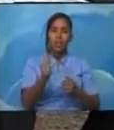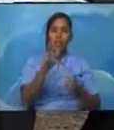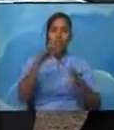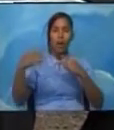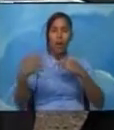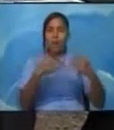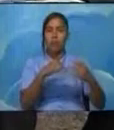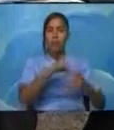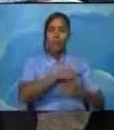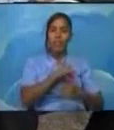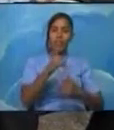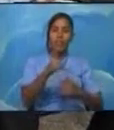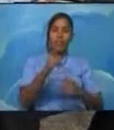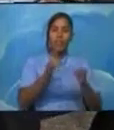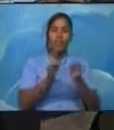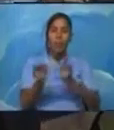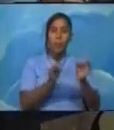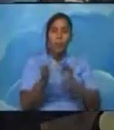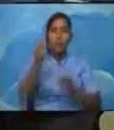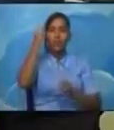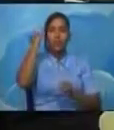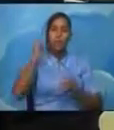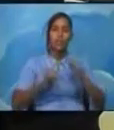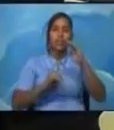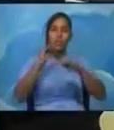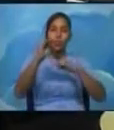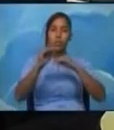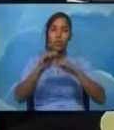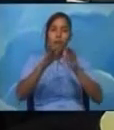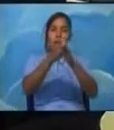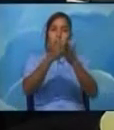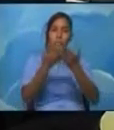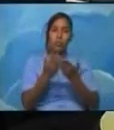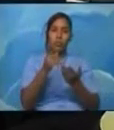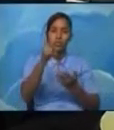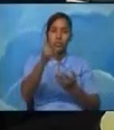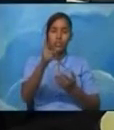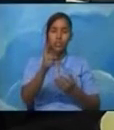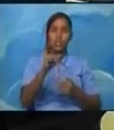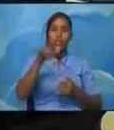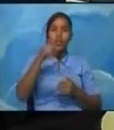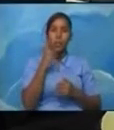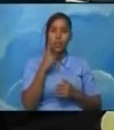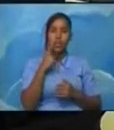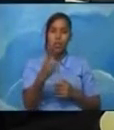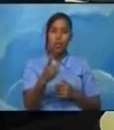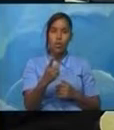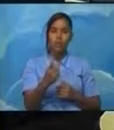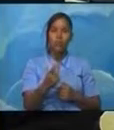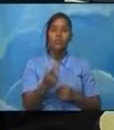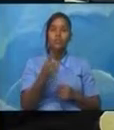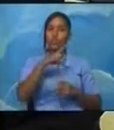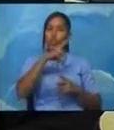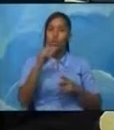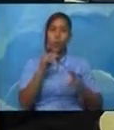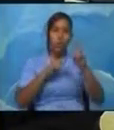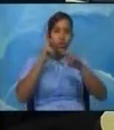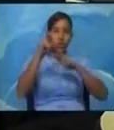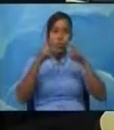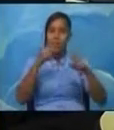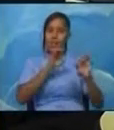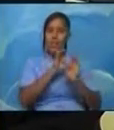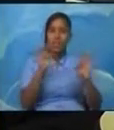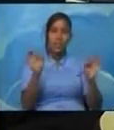armas de guerra y os preparasteis para subir al monte. Y Jehová me dijo: diles, no subáis ni